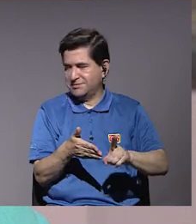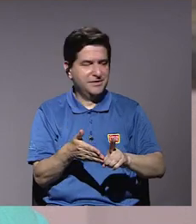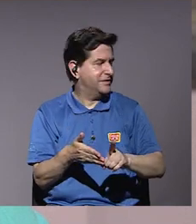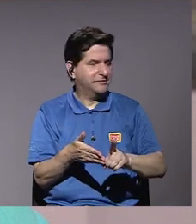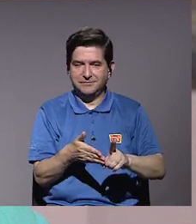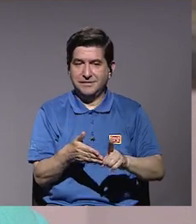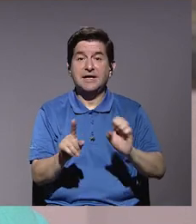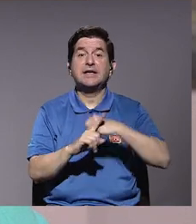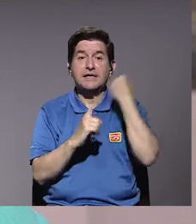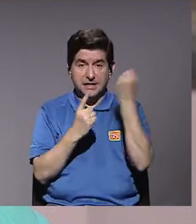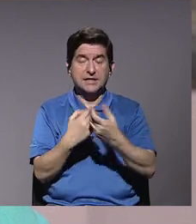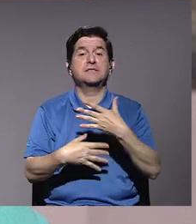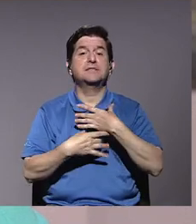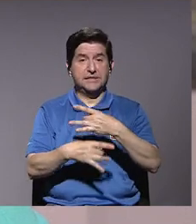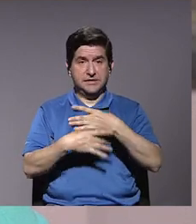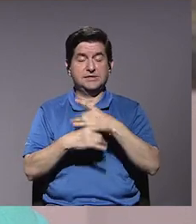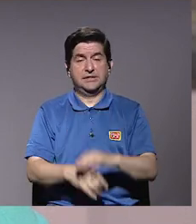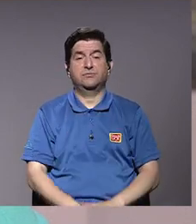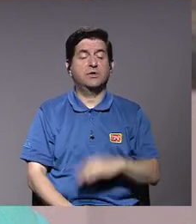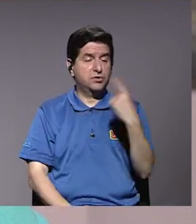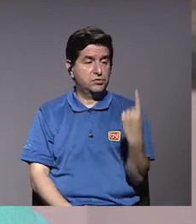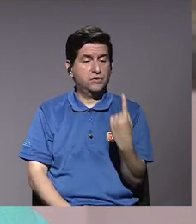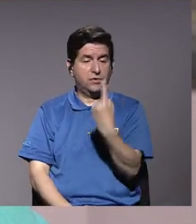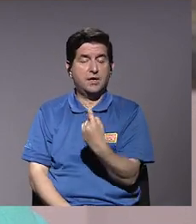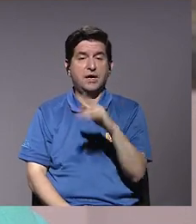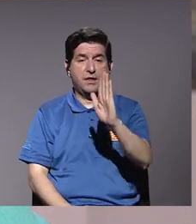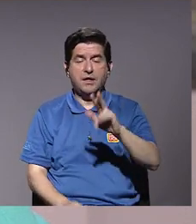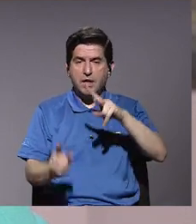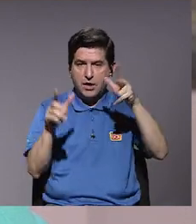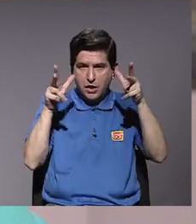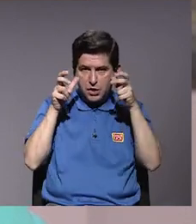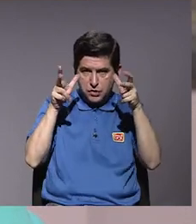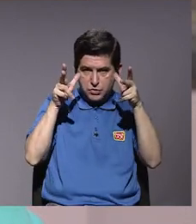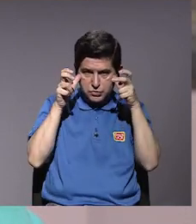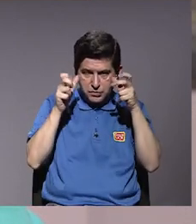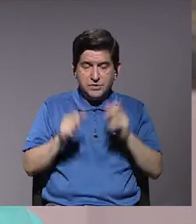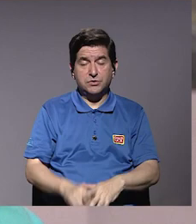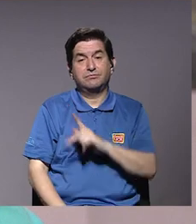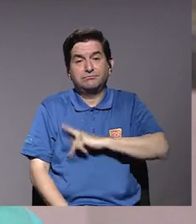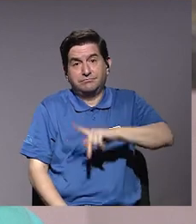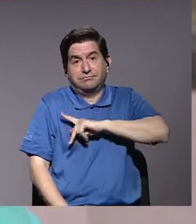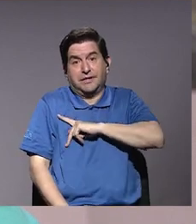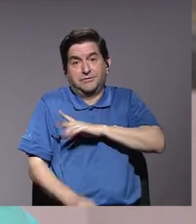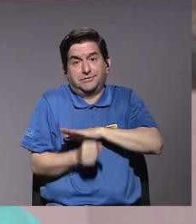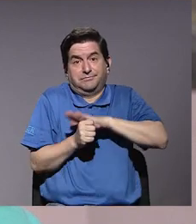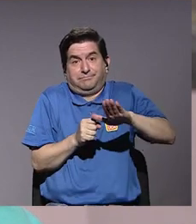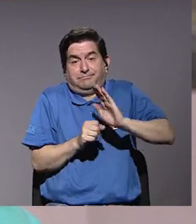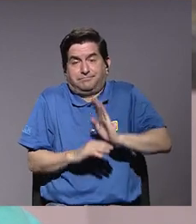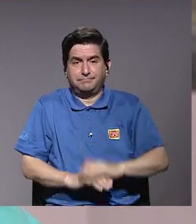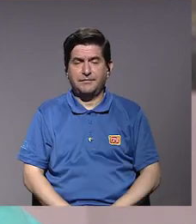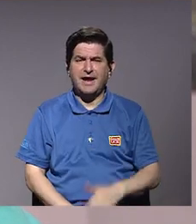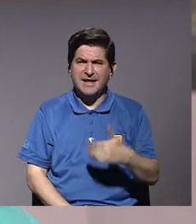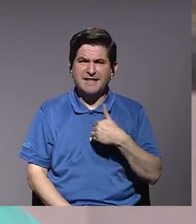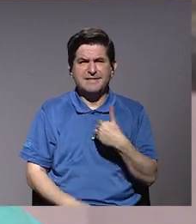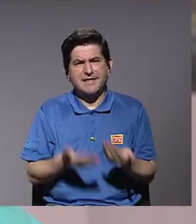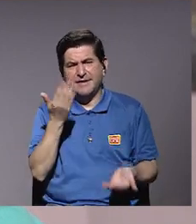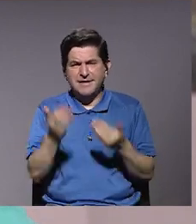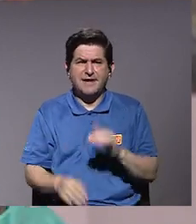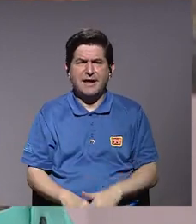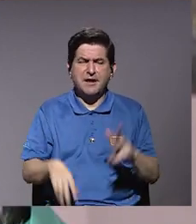de la no discriminación. Esto es un asunto muy interesante porque cada persona, desde su percepción subjetiva